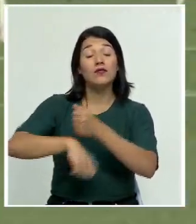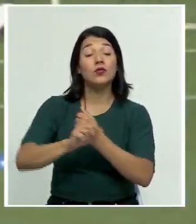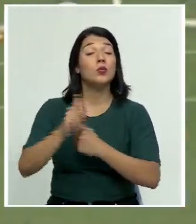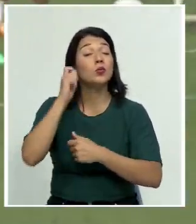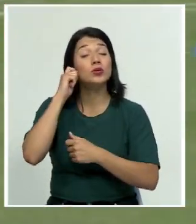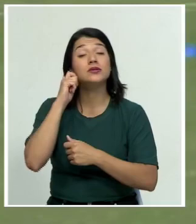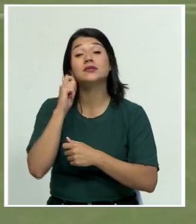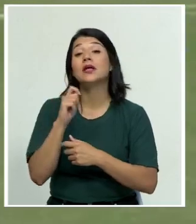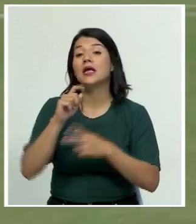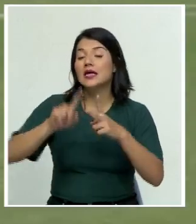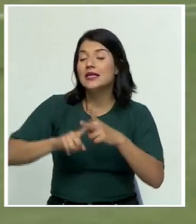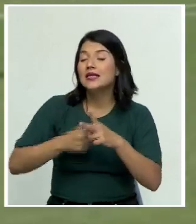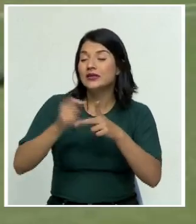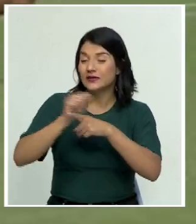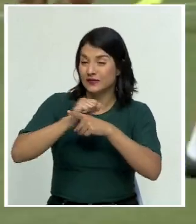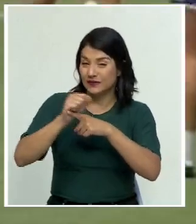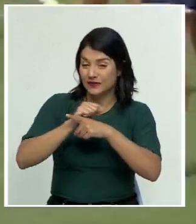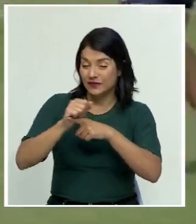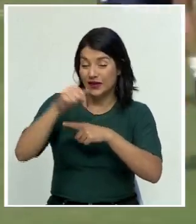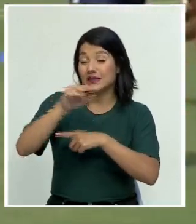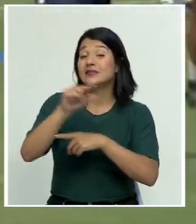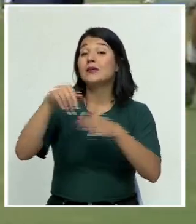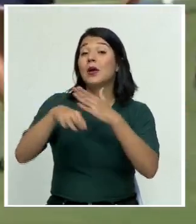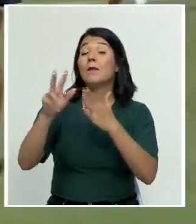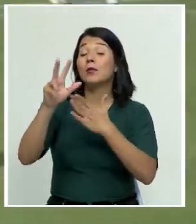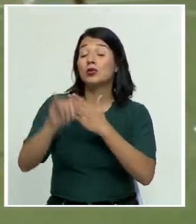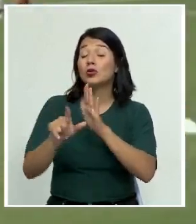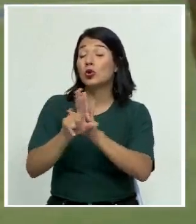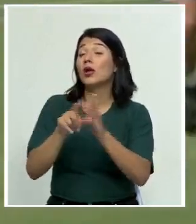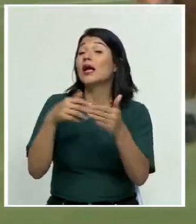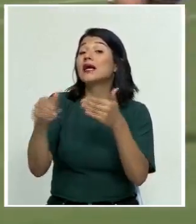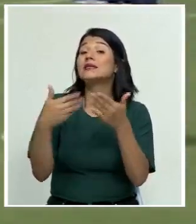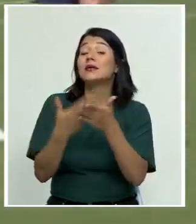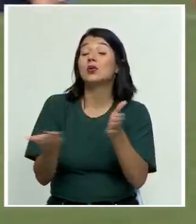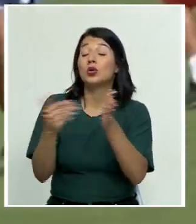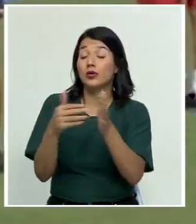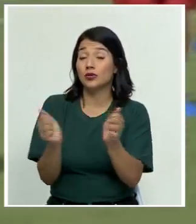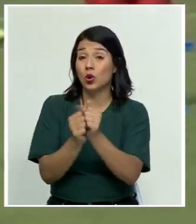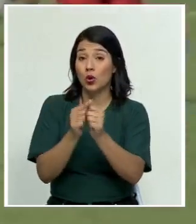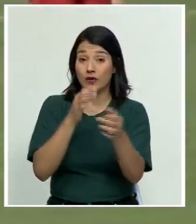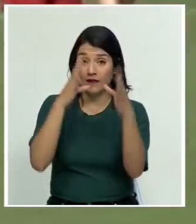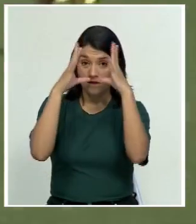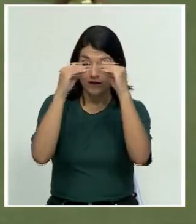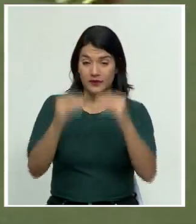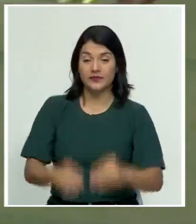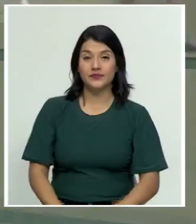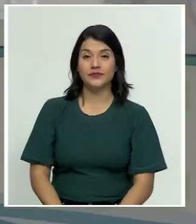concentración cerrada esta semana en el Proyecto Gol. Ya casi volvemos con los detalles.